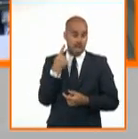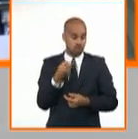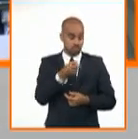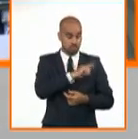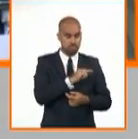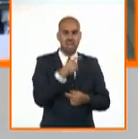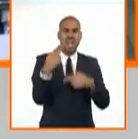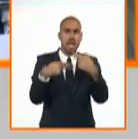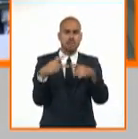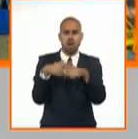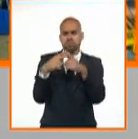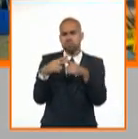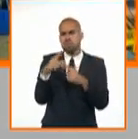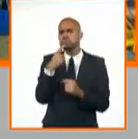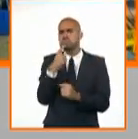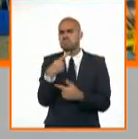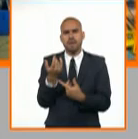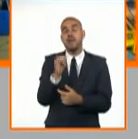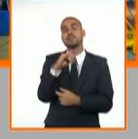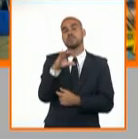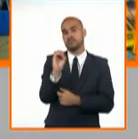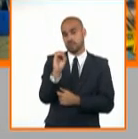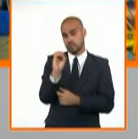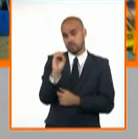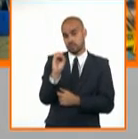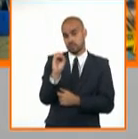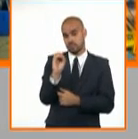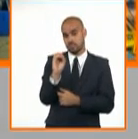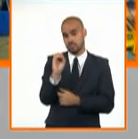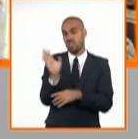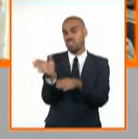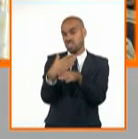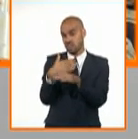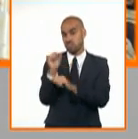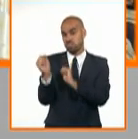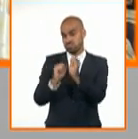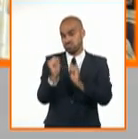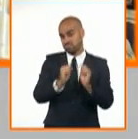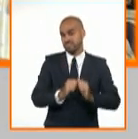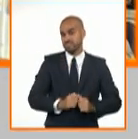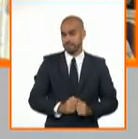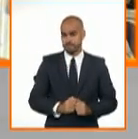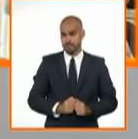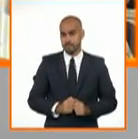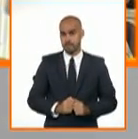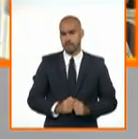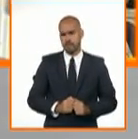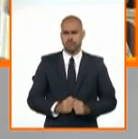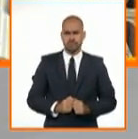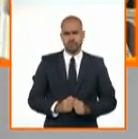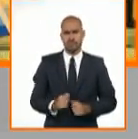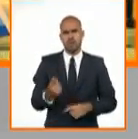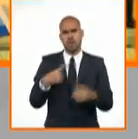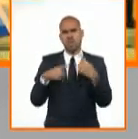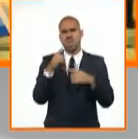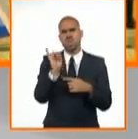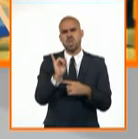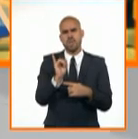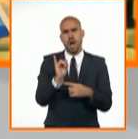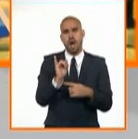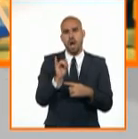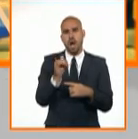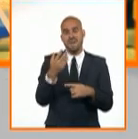ligero en los bloques en los bloques técnicos pero varios de esos mantenimientos fueron del tipo que nosotros hemos mantenimiento por oportunidad